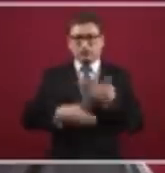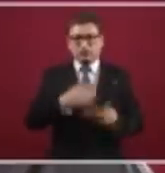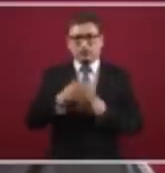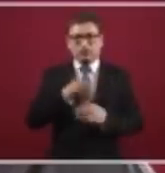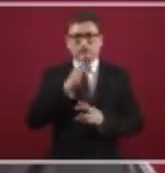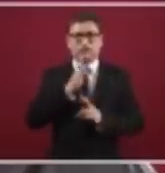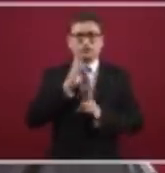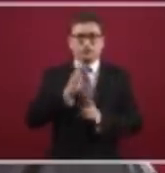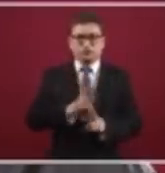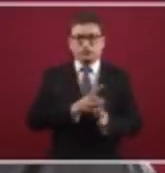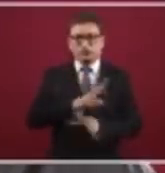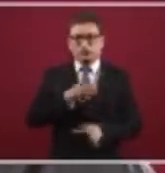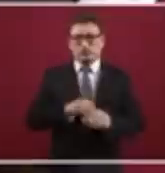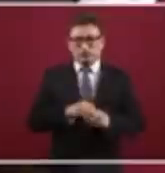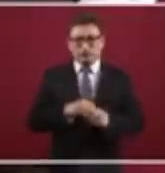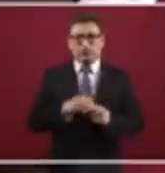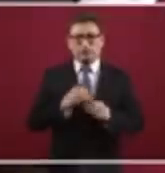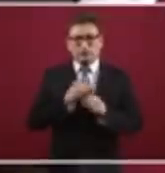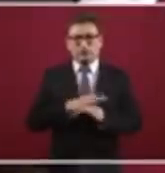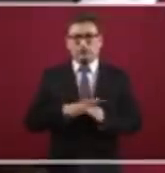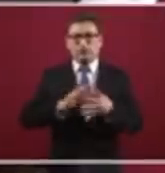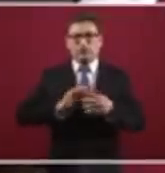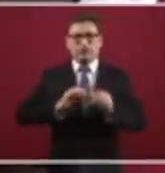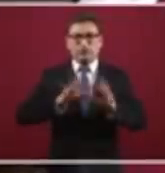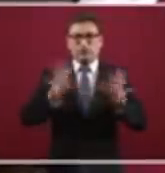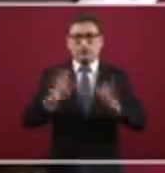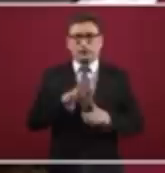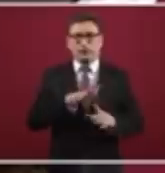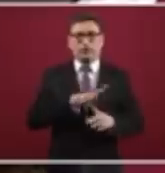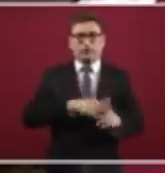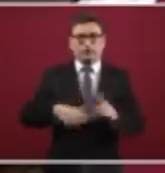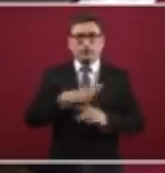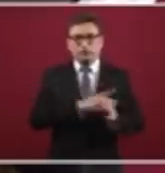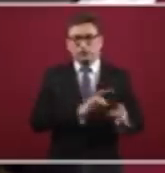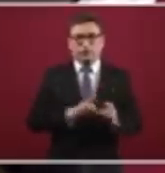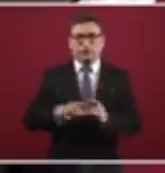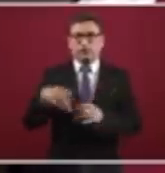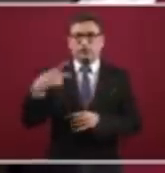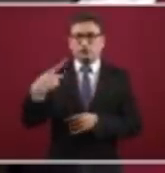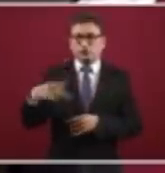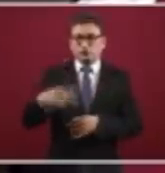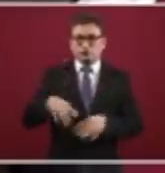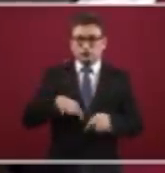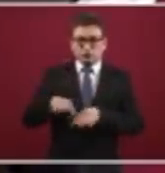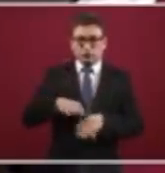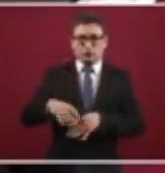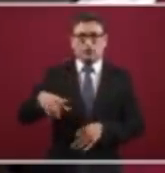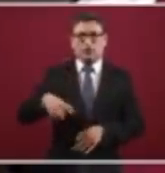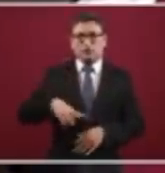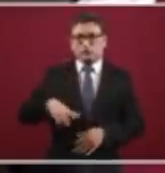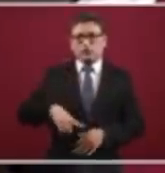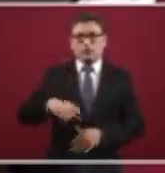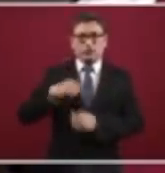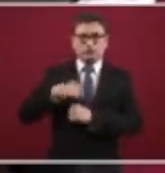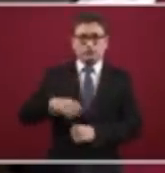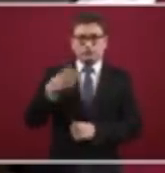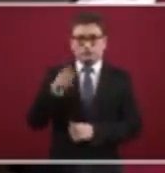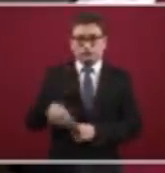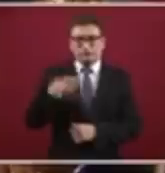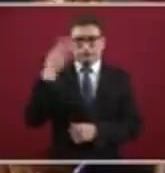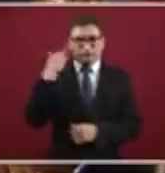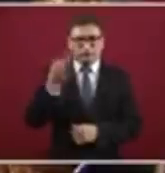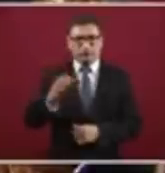más completas mucho más claras sobre el desarrollo y el desempeño que tuvieron ellos como funcionarios públicos en esos días